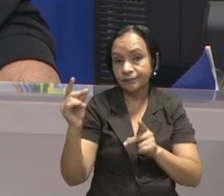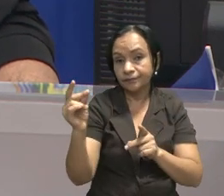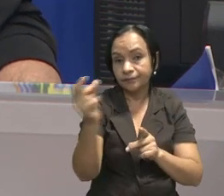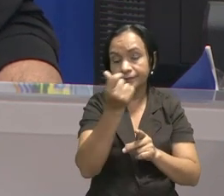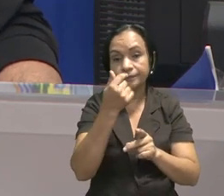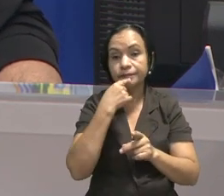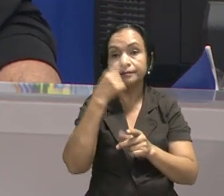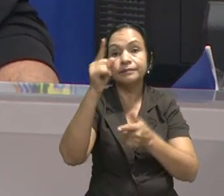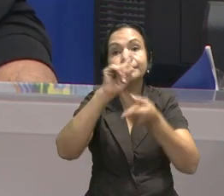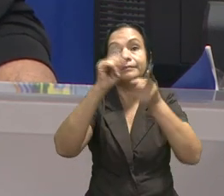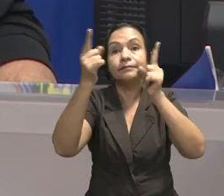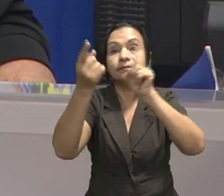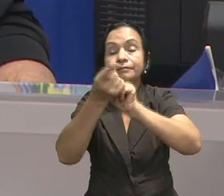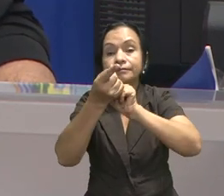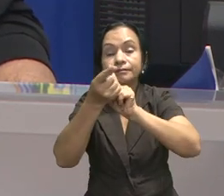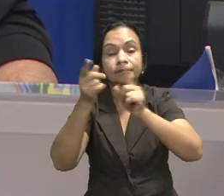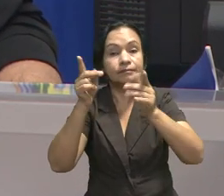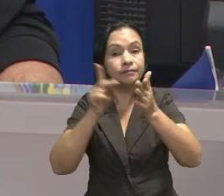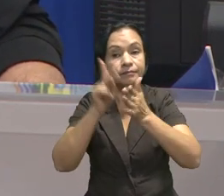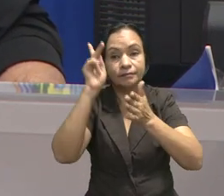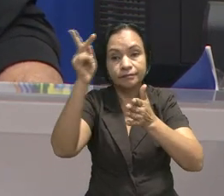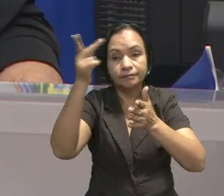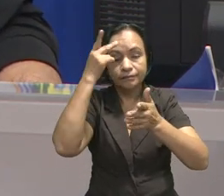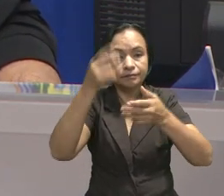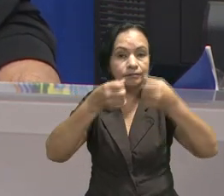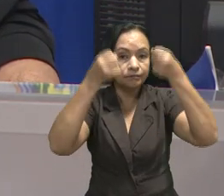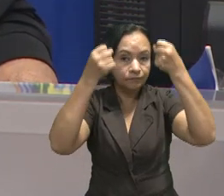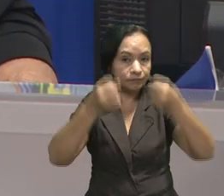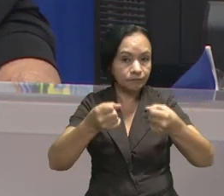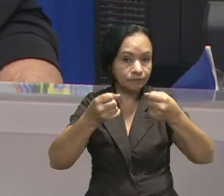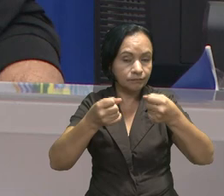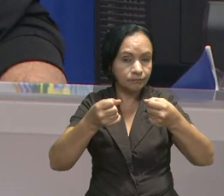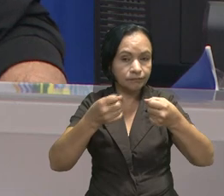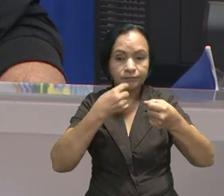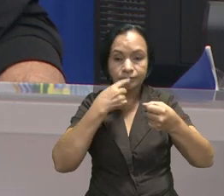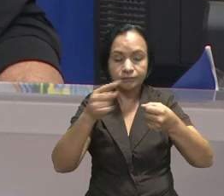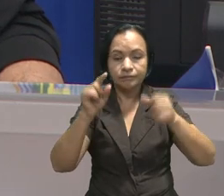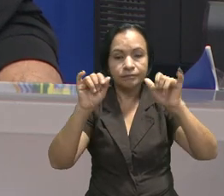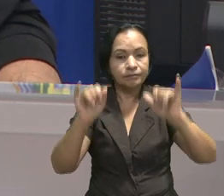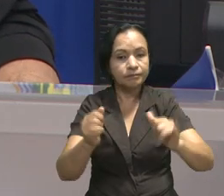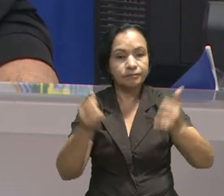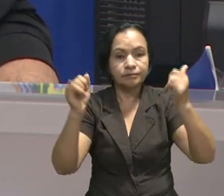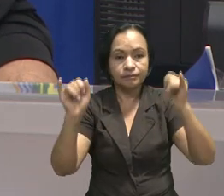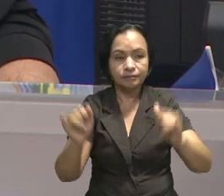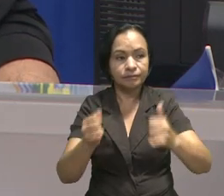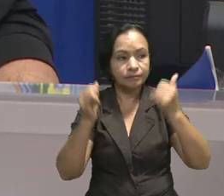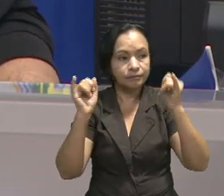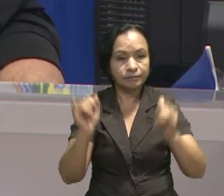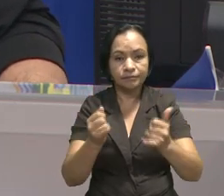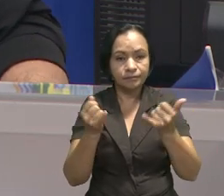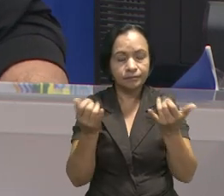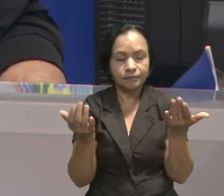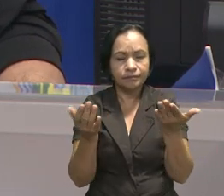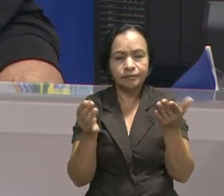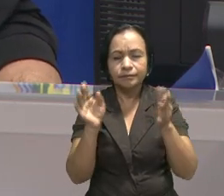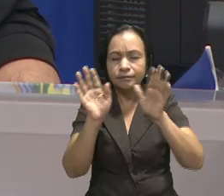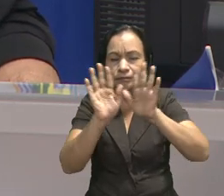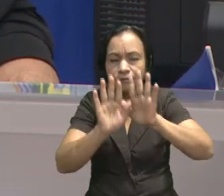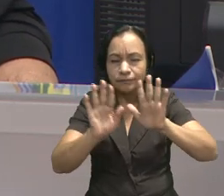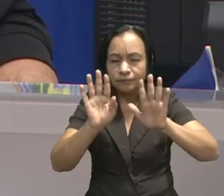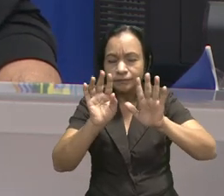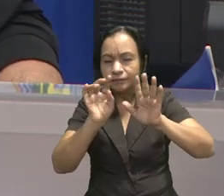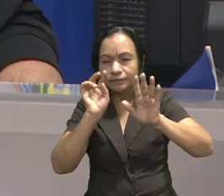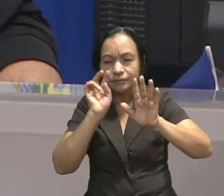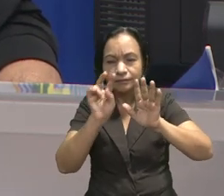inmediatamente pide que lo saquen del partido. Chocorrón Buitrago terminó jugando casi ciego